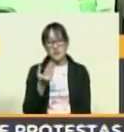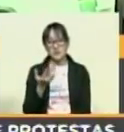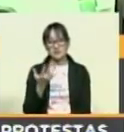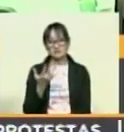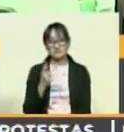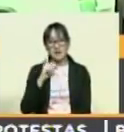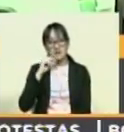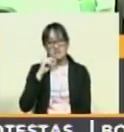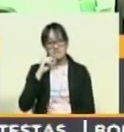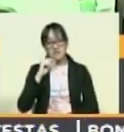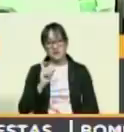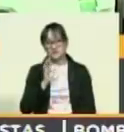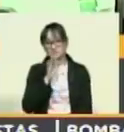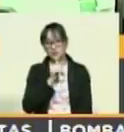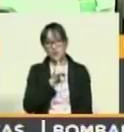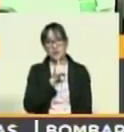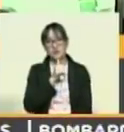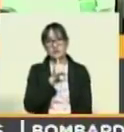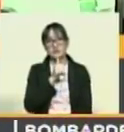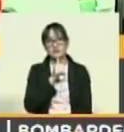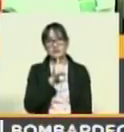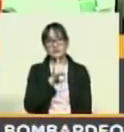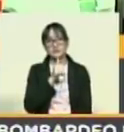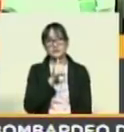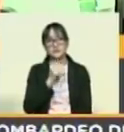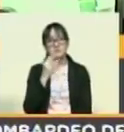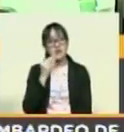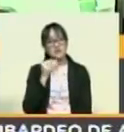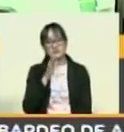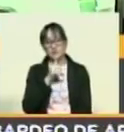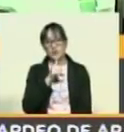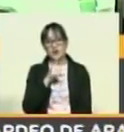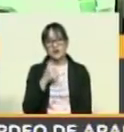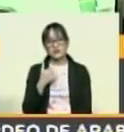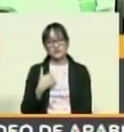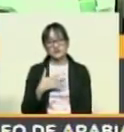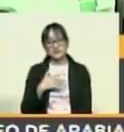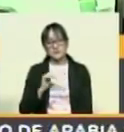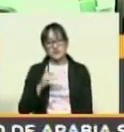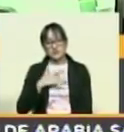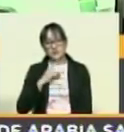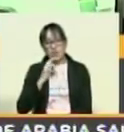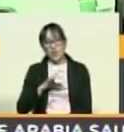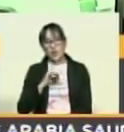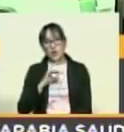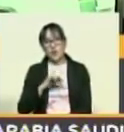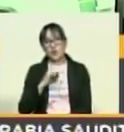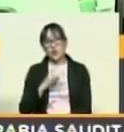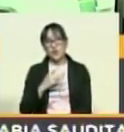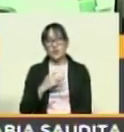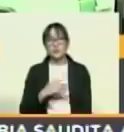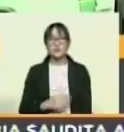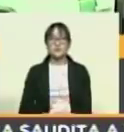Estaba empezando un camino lleno de dolor. Era un novato herido.